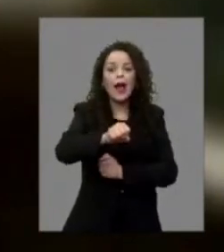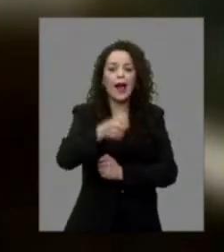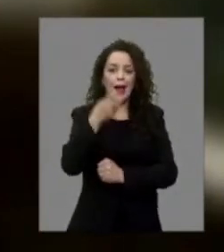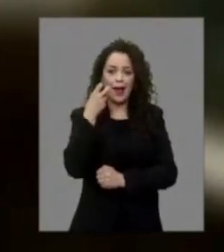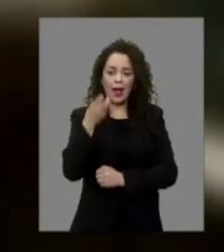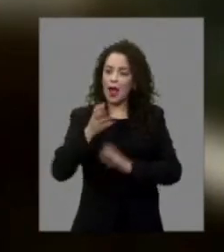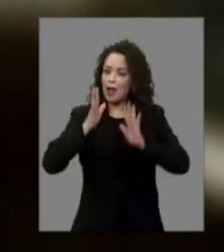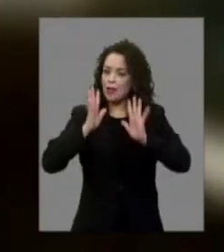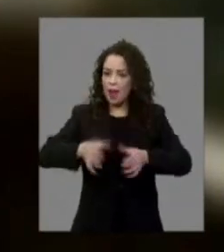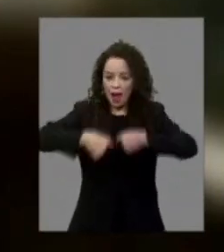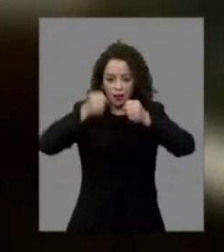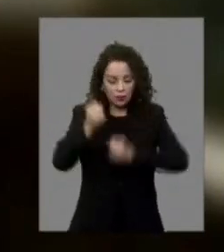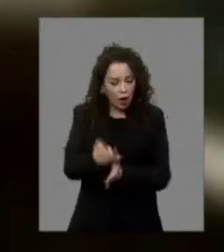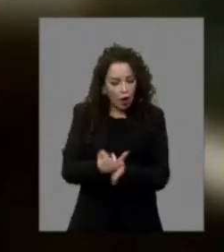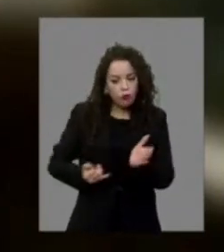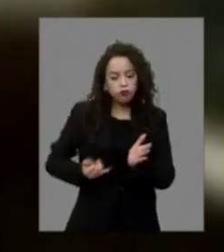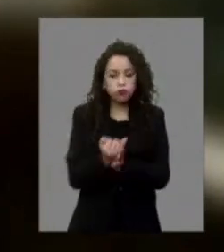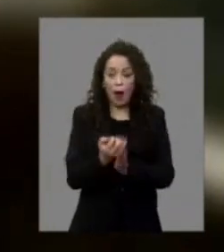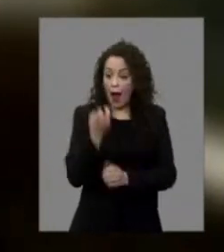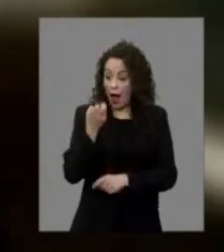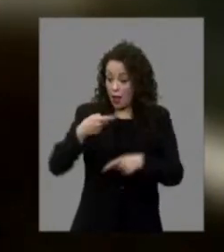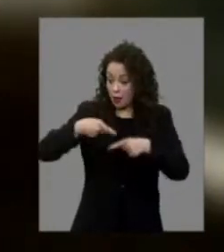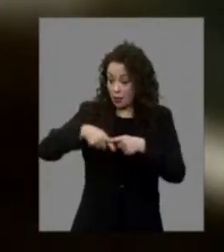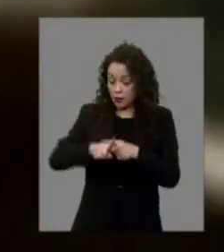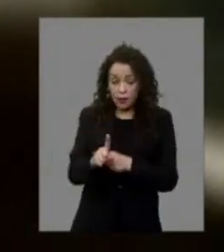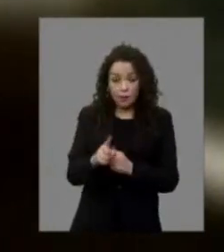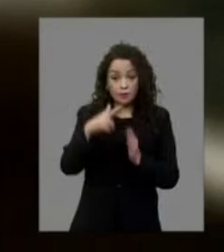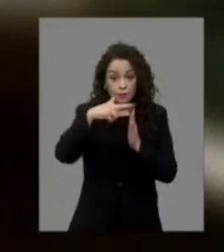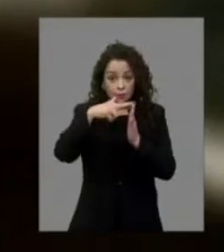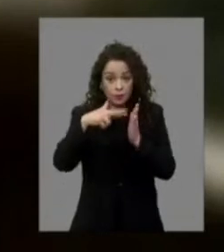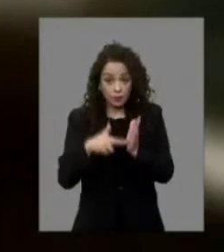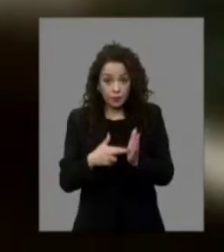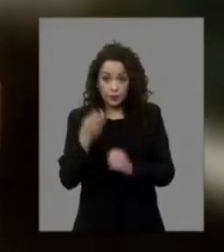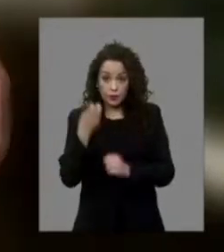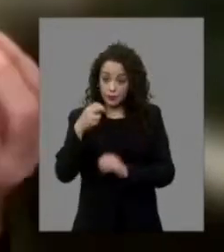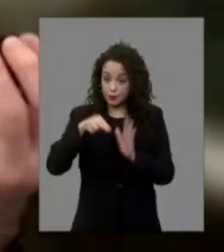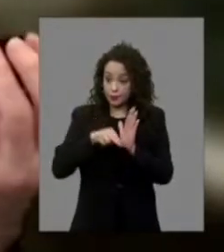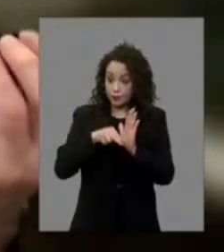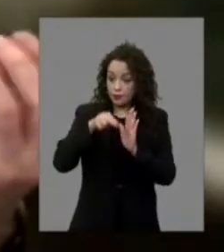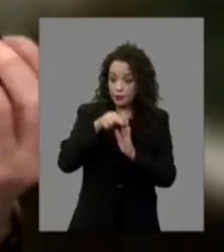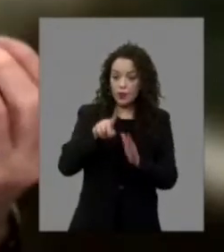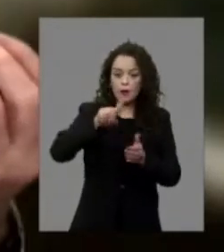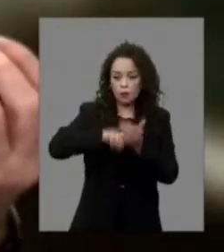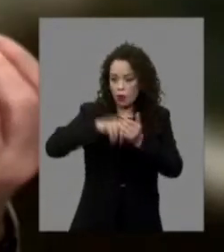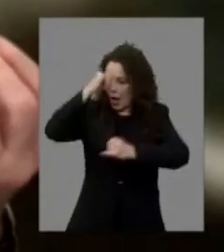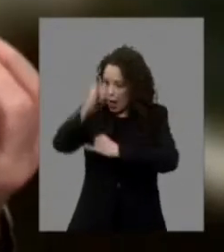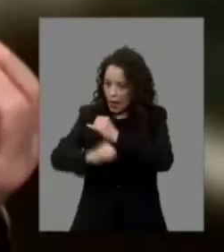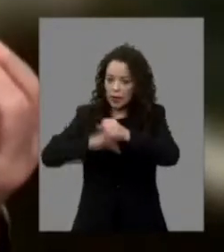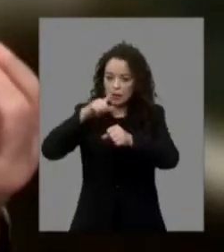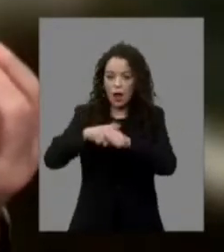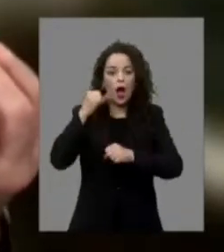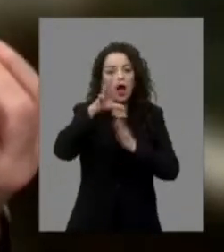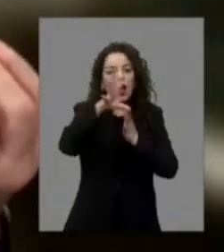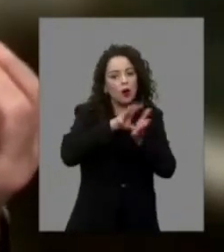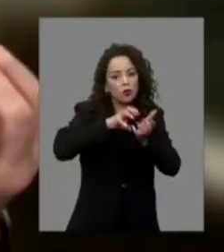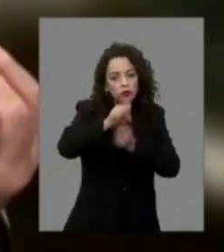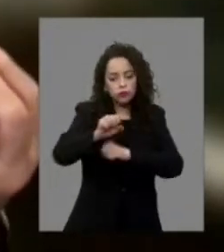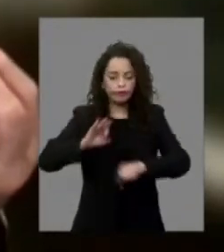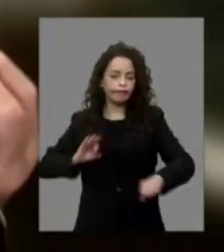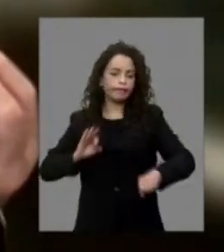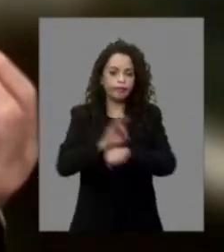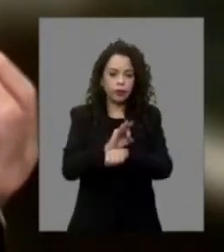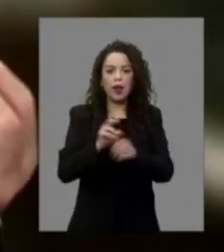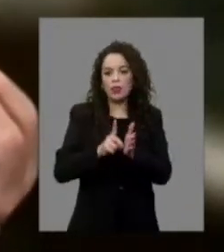a partir de esa reforma, estas normas de fuente internacional y las normas constitucionales protectoras de